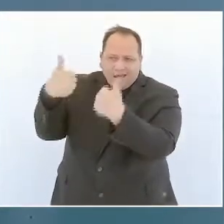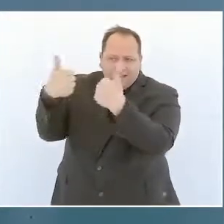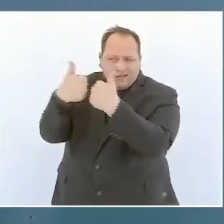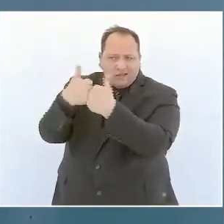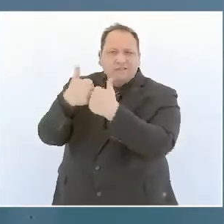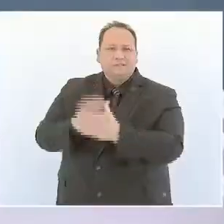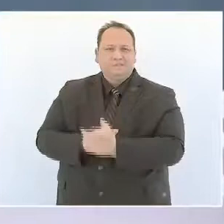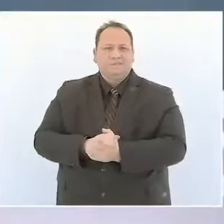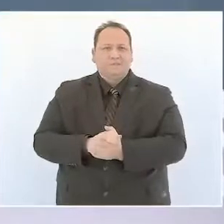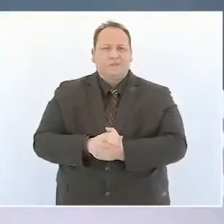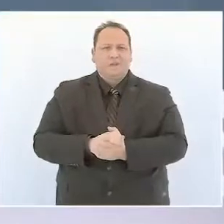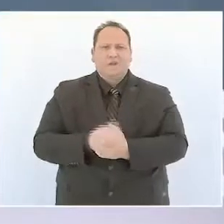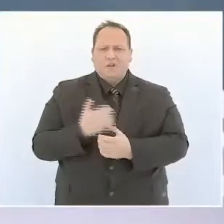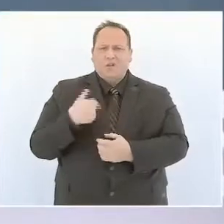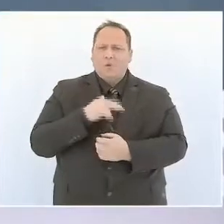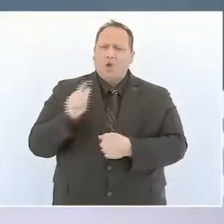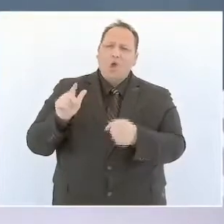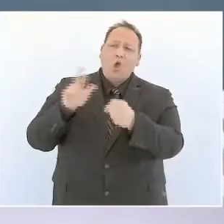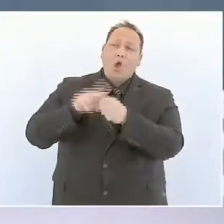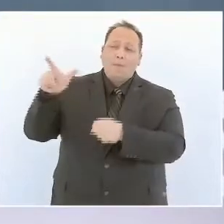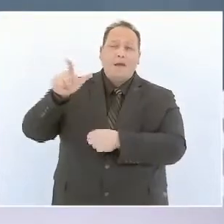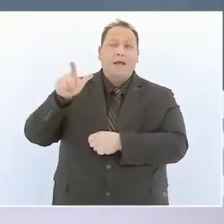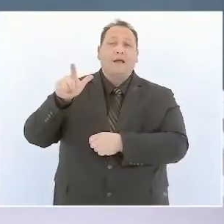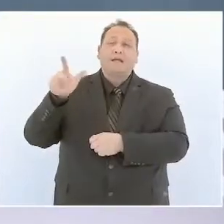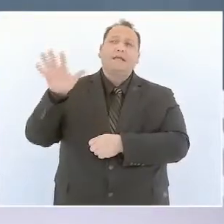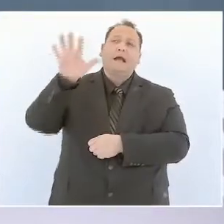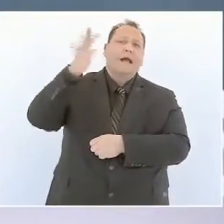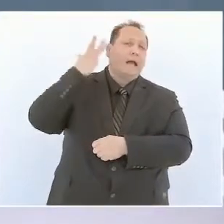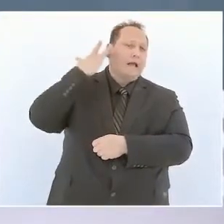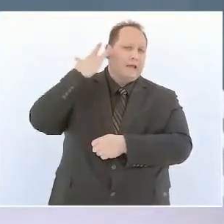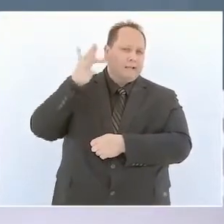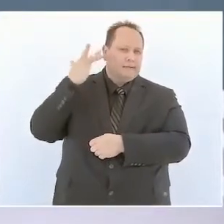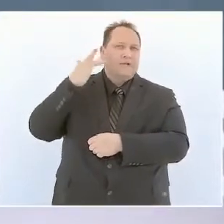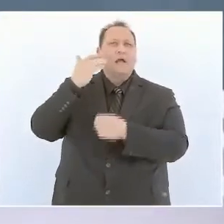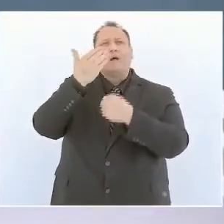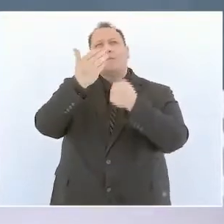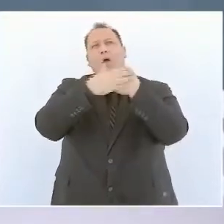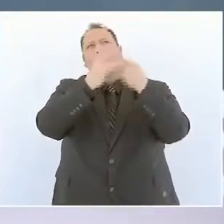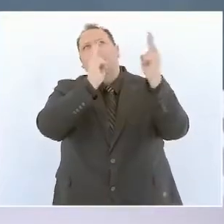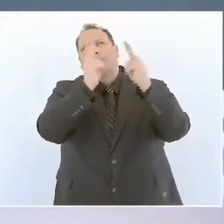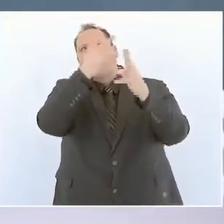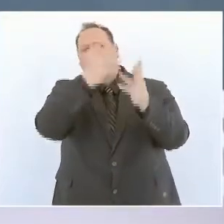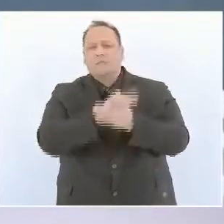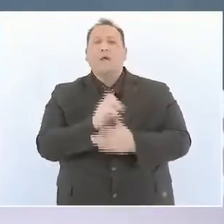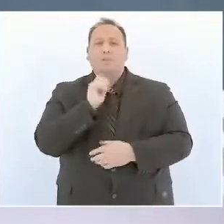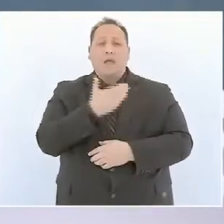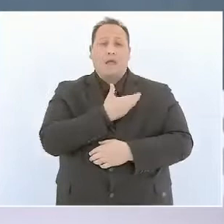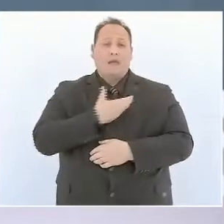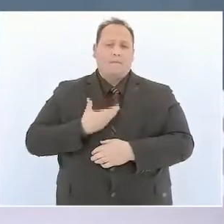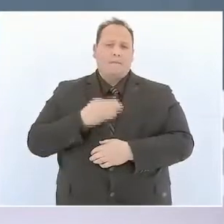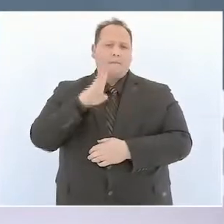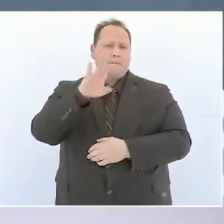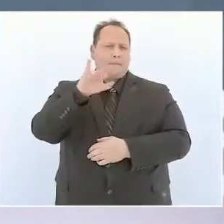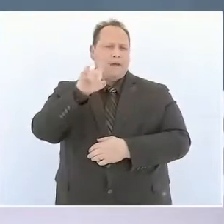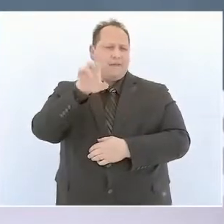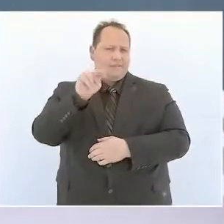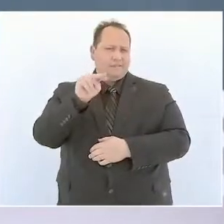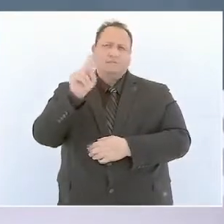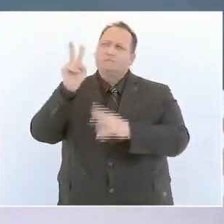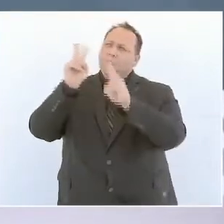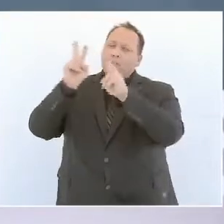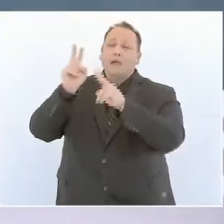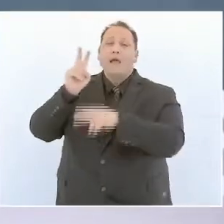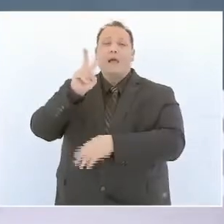hablar con el gobernador de California y desde luego con el presidente Biden, con